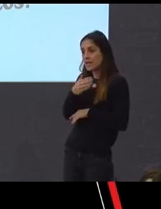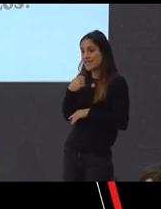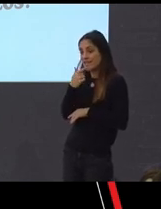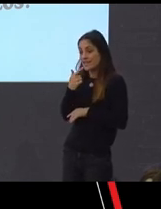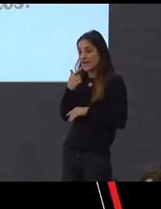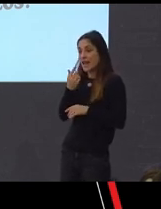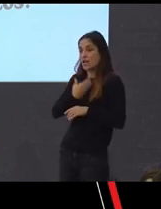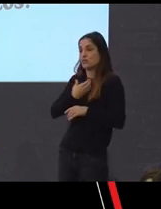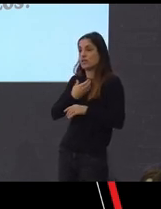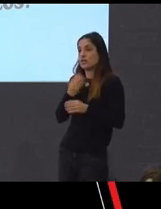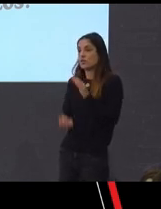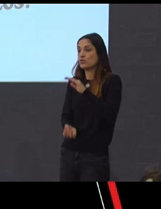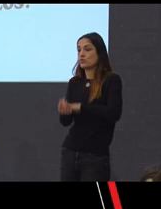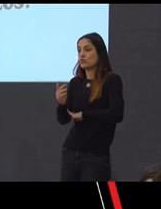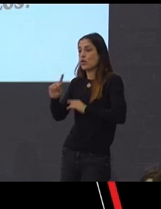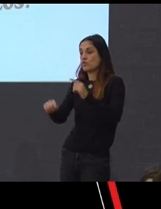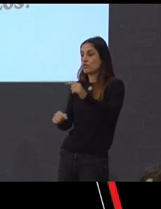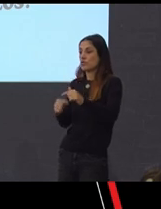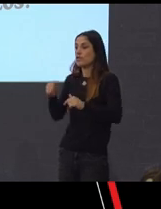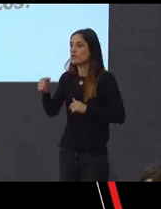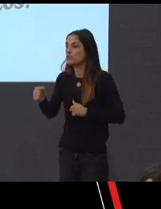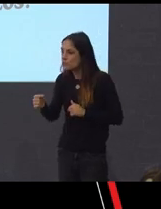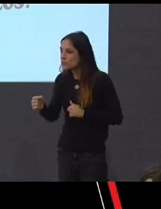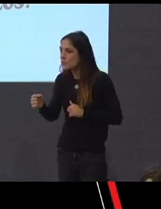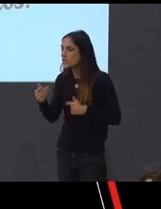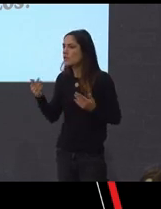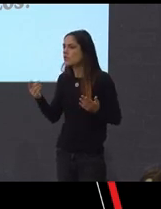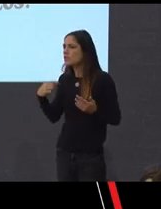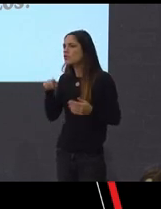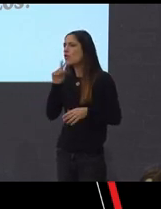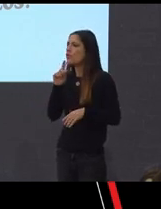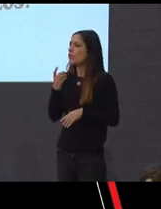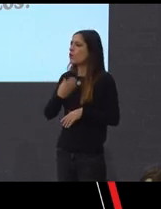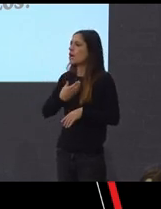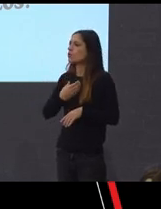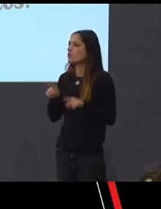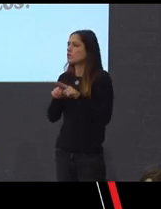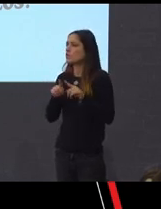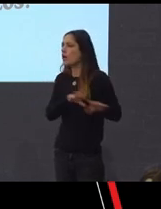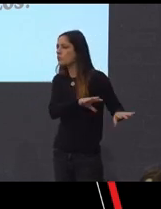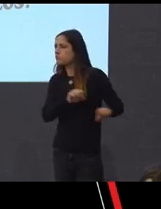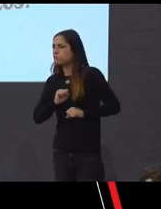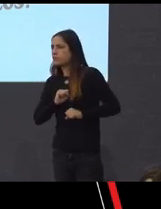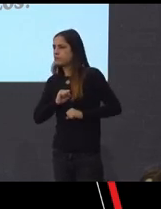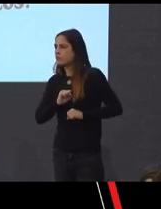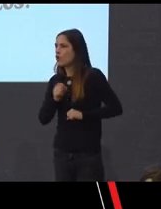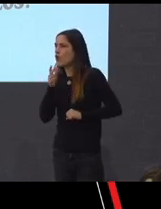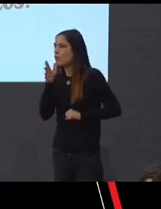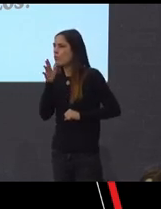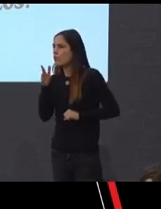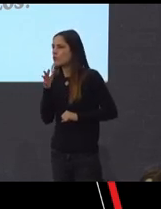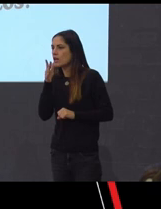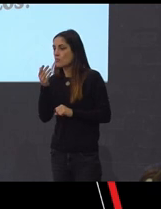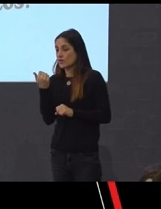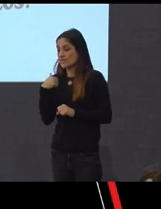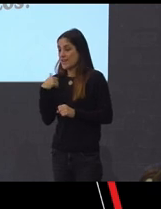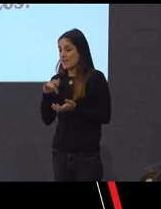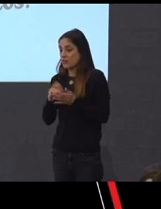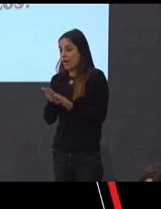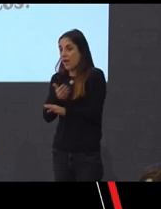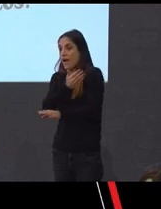moi posterior a este século V. Entón, como se explica que os concellos poden ter esta posesión canto esta posesión ven desde tempos inmemoriais?